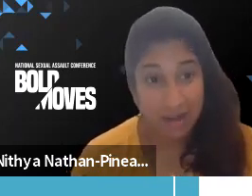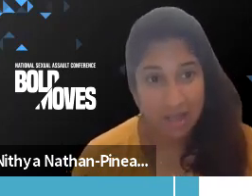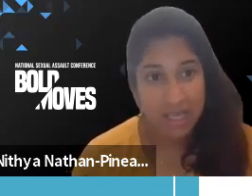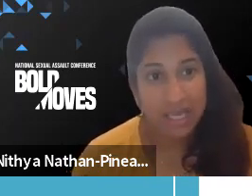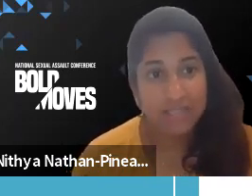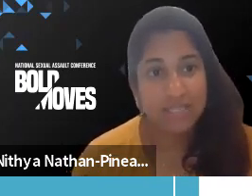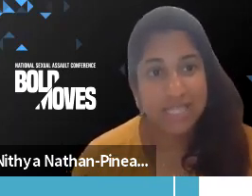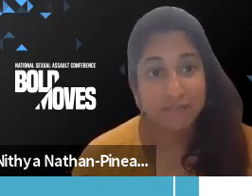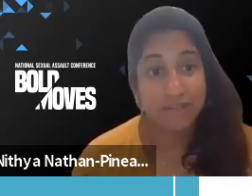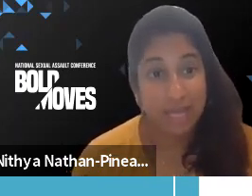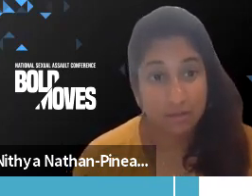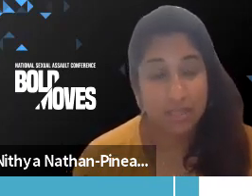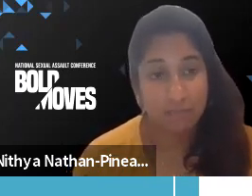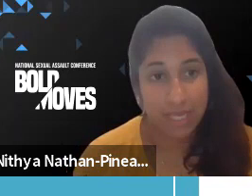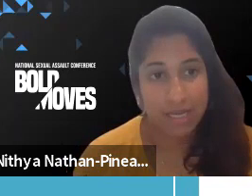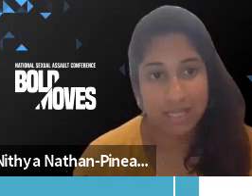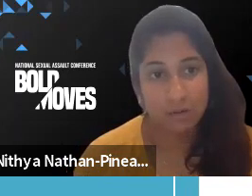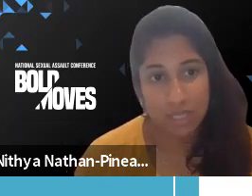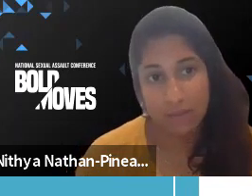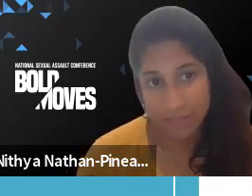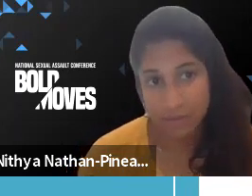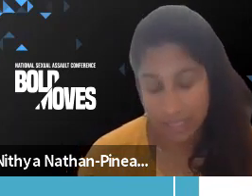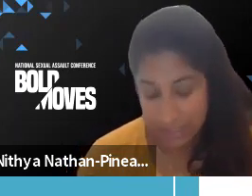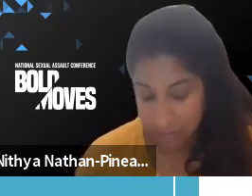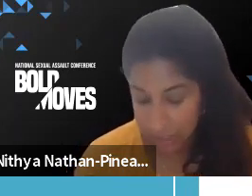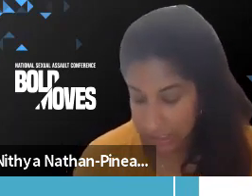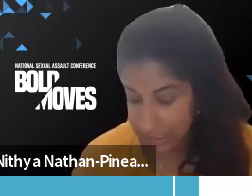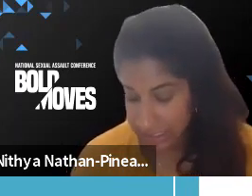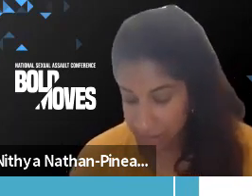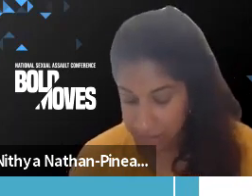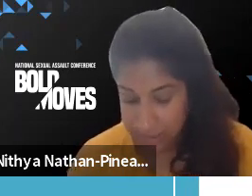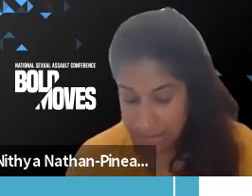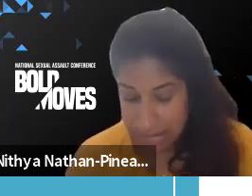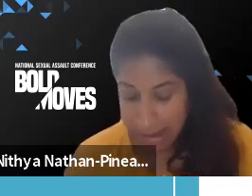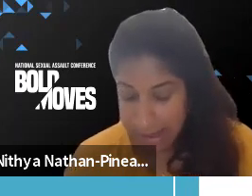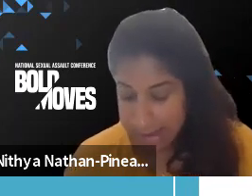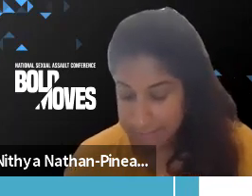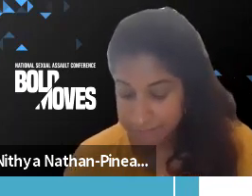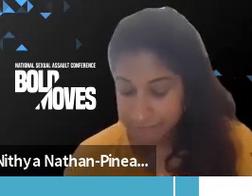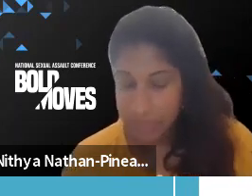limpiar y eso está afectando también la salud de las personas detenidas.